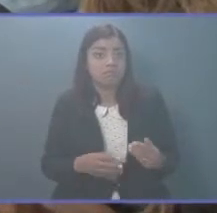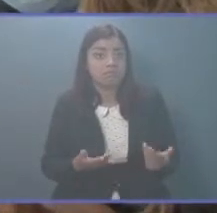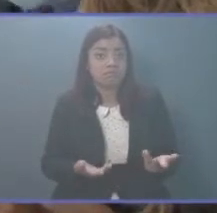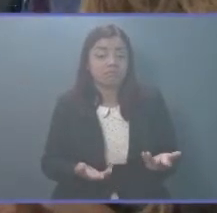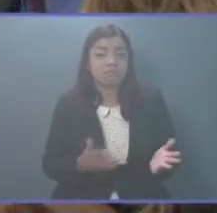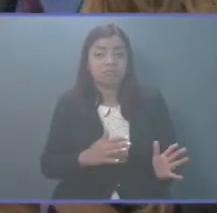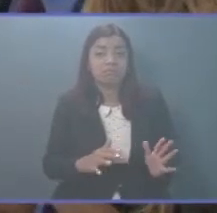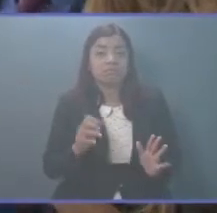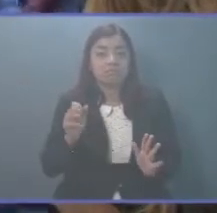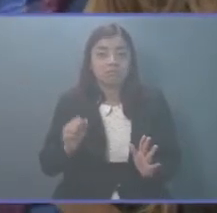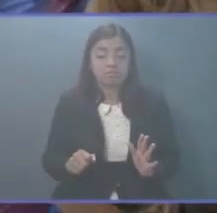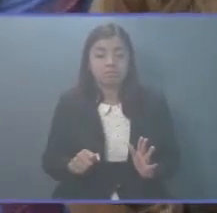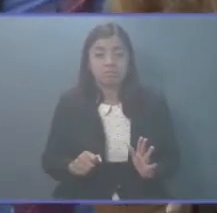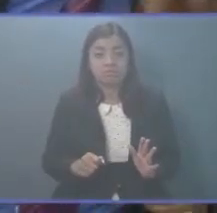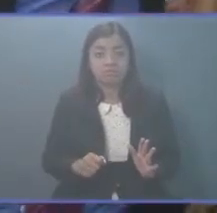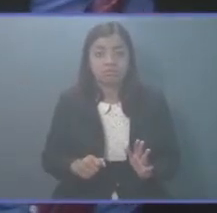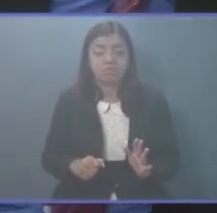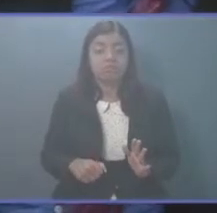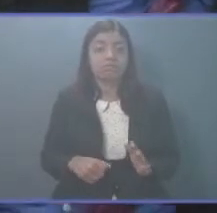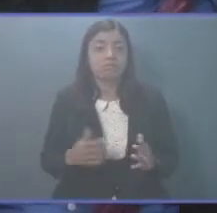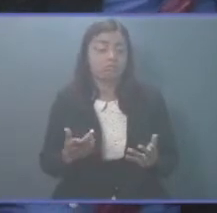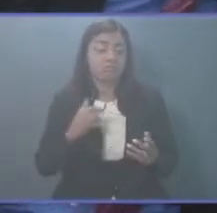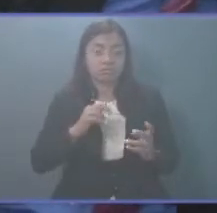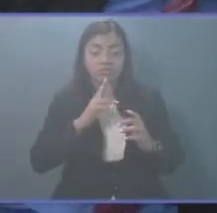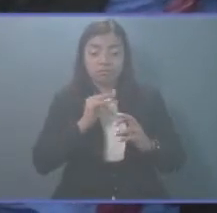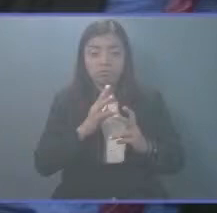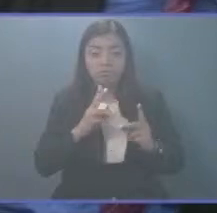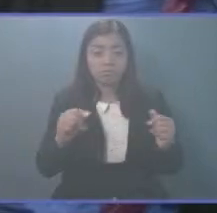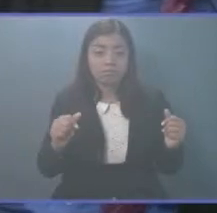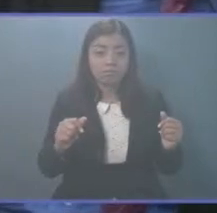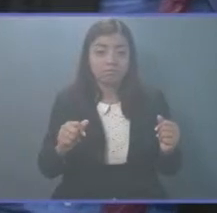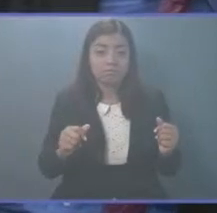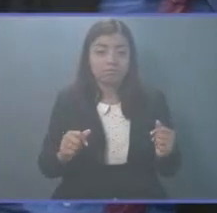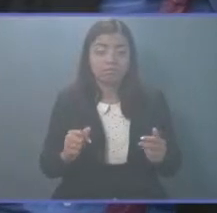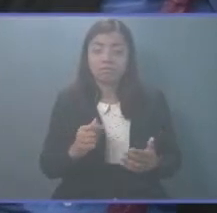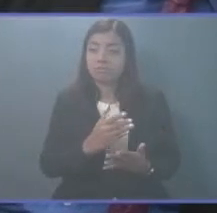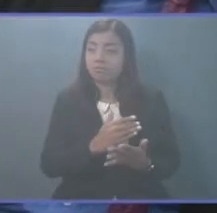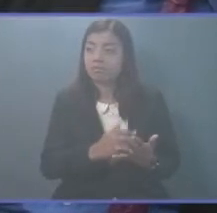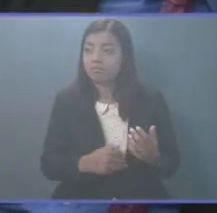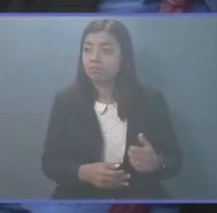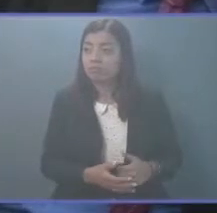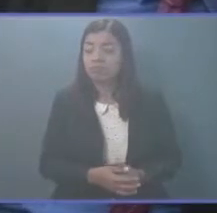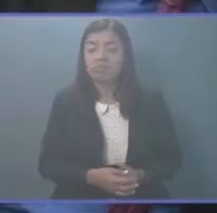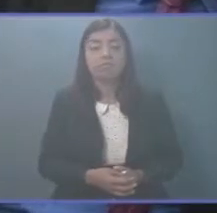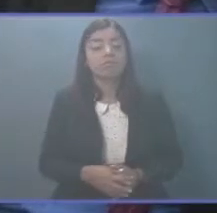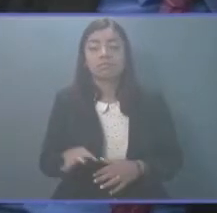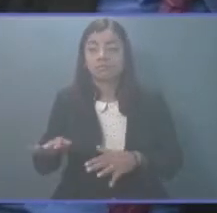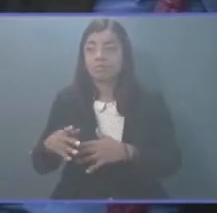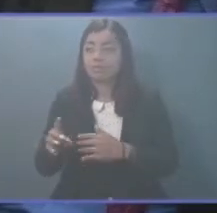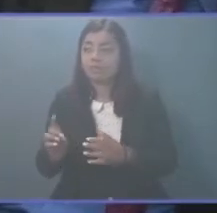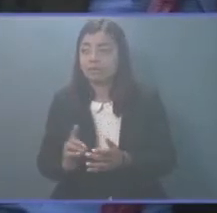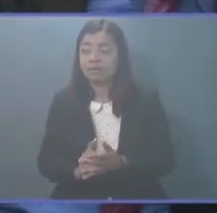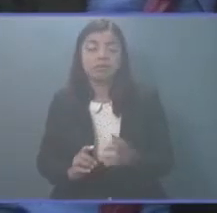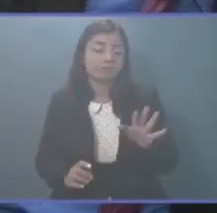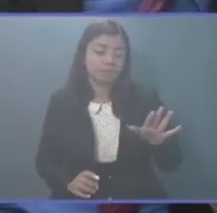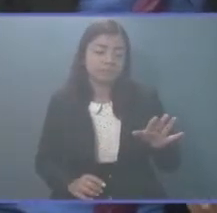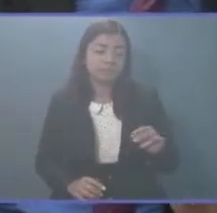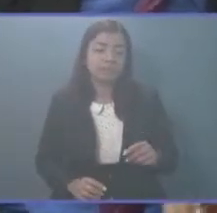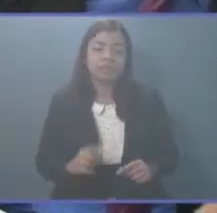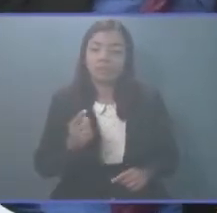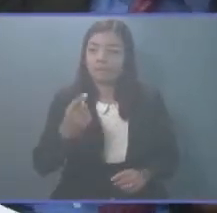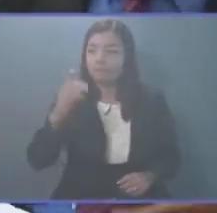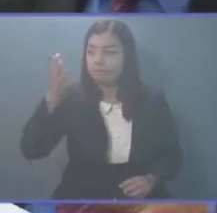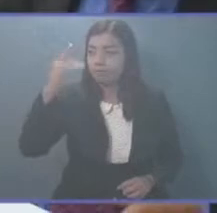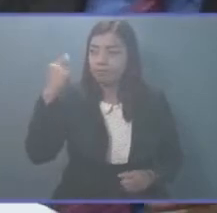sí, escuché toda la explicación, pero no la solución a la que se puede buscar. Gracias, diputado. Ya le voy a... Vamos a escuchar primero a